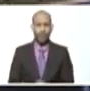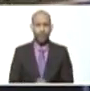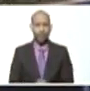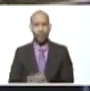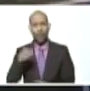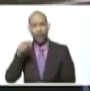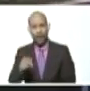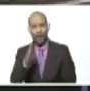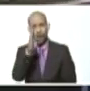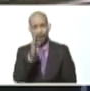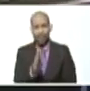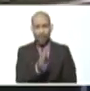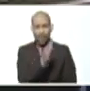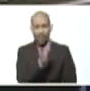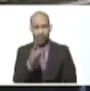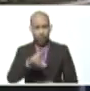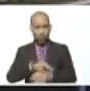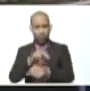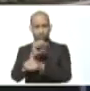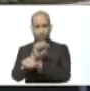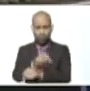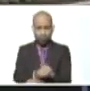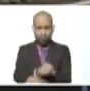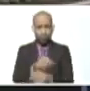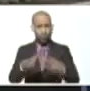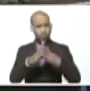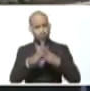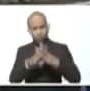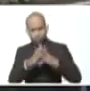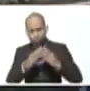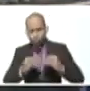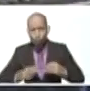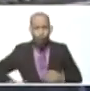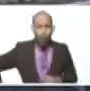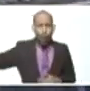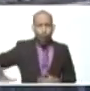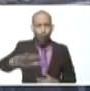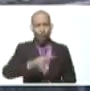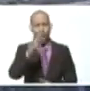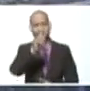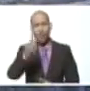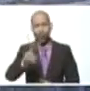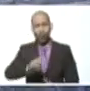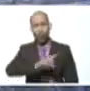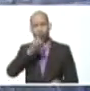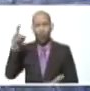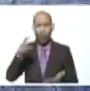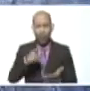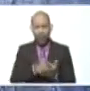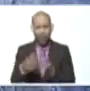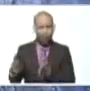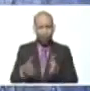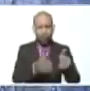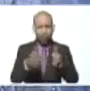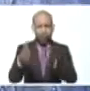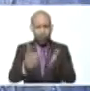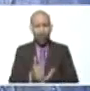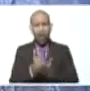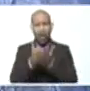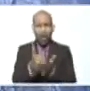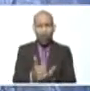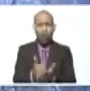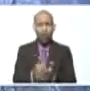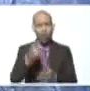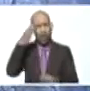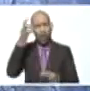esta beatificación, el peregrinar a todos los rincones con la reliquia de nuestro Beato, sea la puesta en marcha de las bienaventuranzas de los